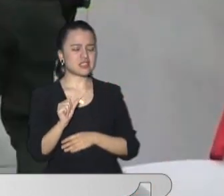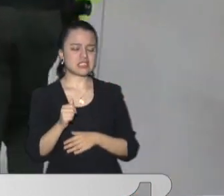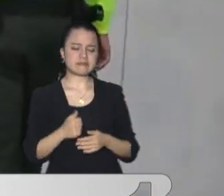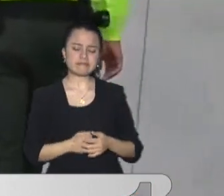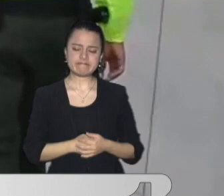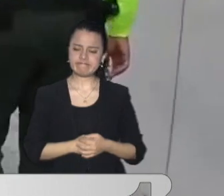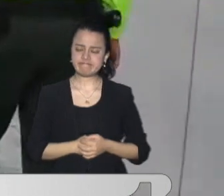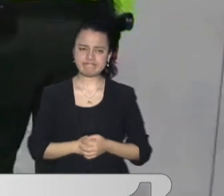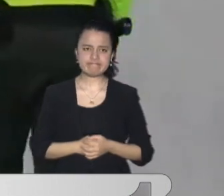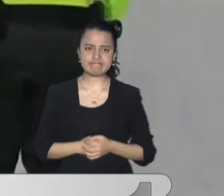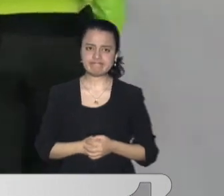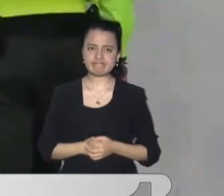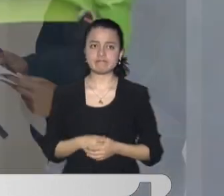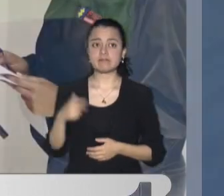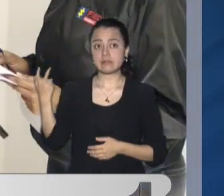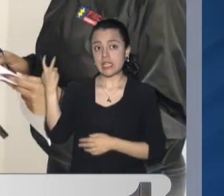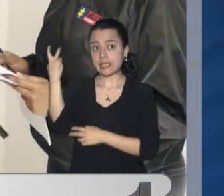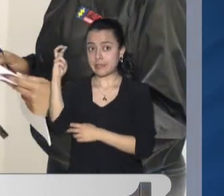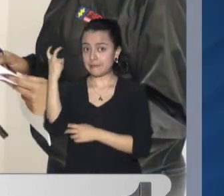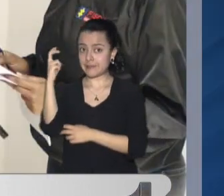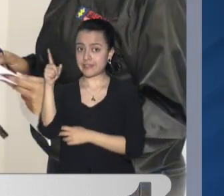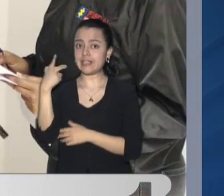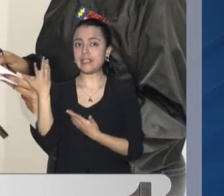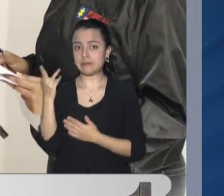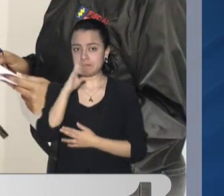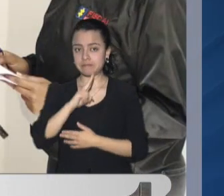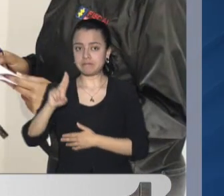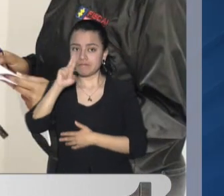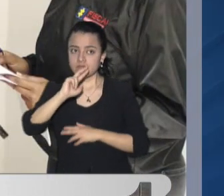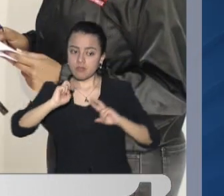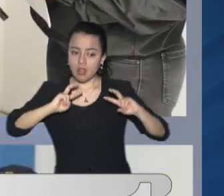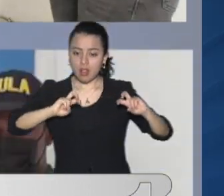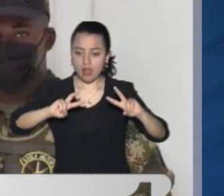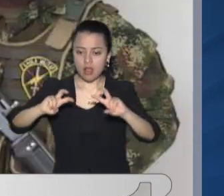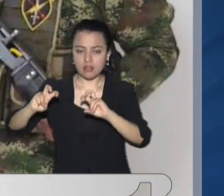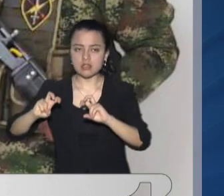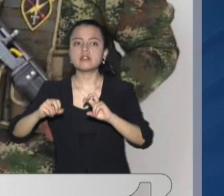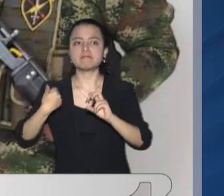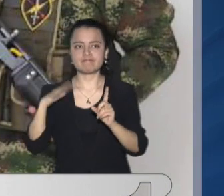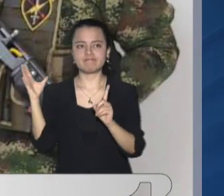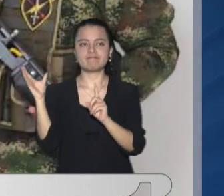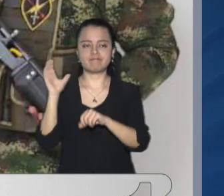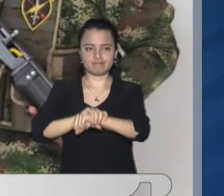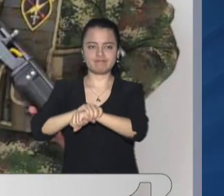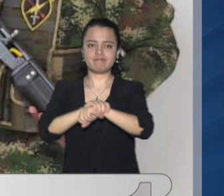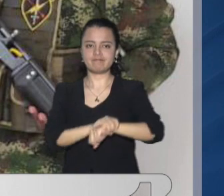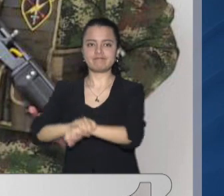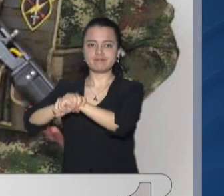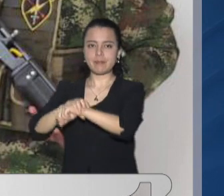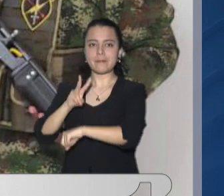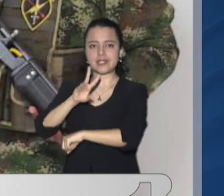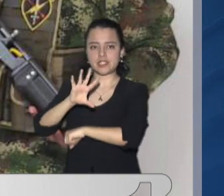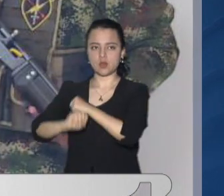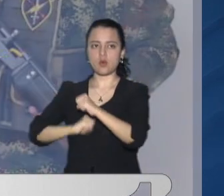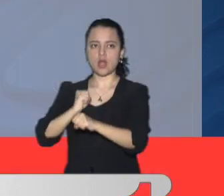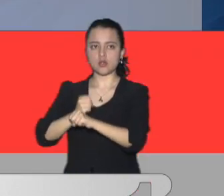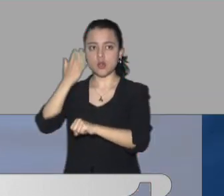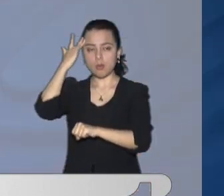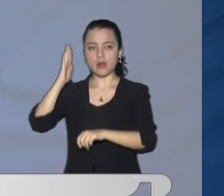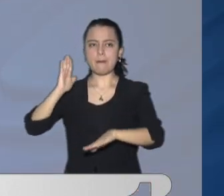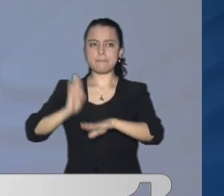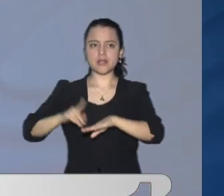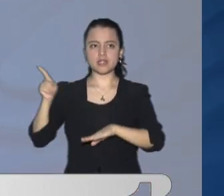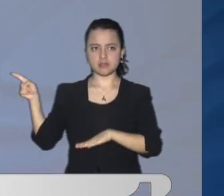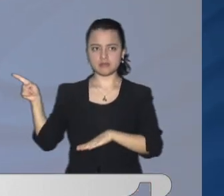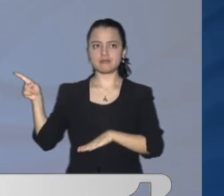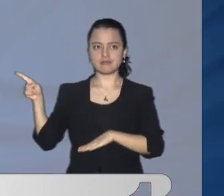De otra parte, la Fiscalía General de la Nación capturó a un hombre de 25 años por presuntamente asesinar a una mujer embarazada